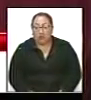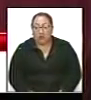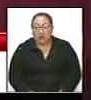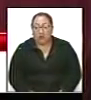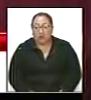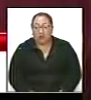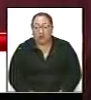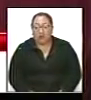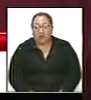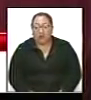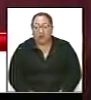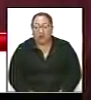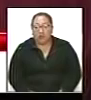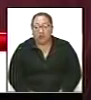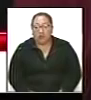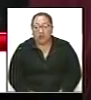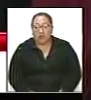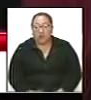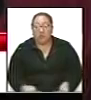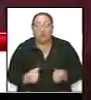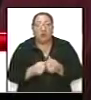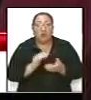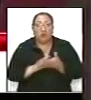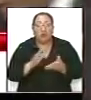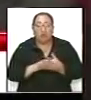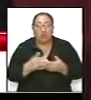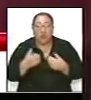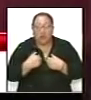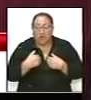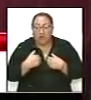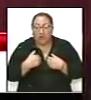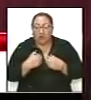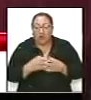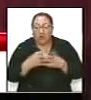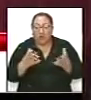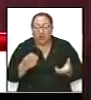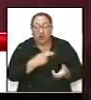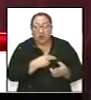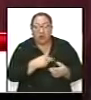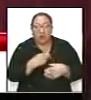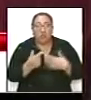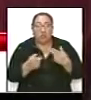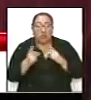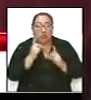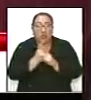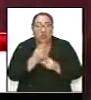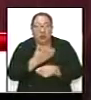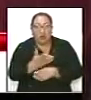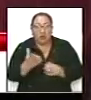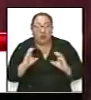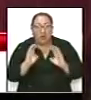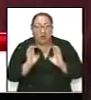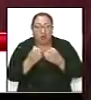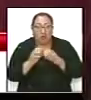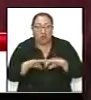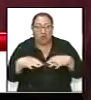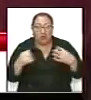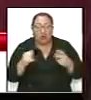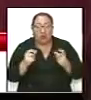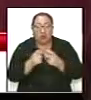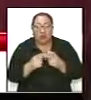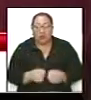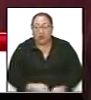Con su venia, señor presidente. Tengo el inmerecido honor de dirigirme a este hemiciclo, señores